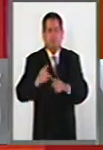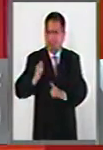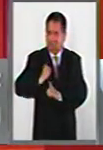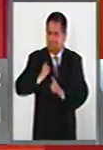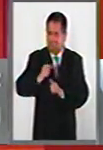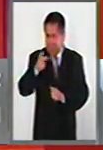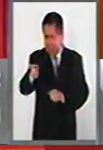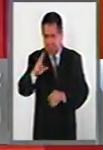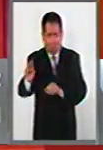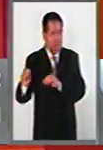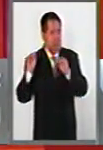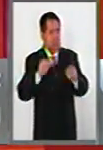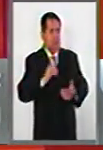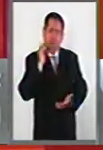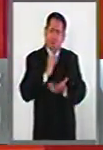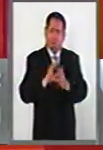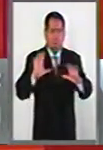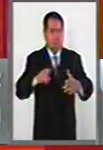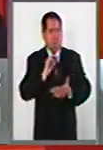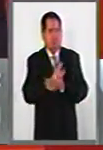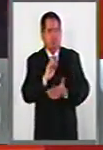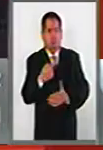ejército, ¿no?